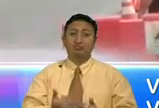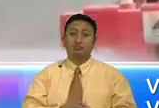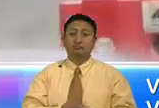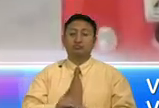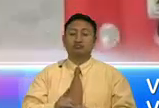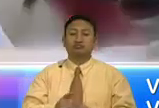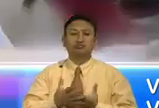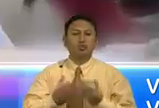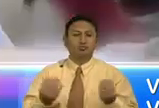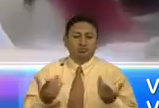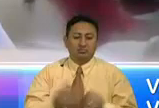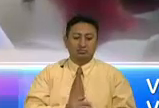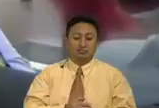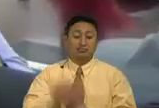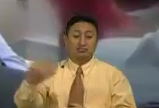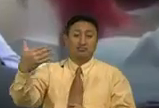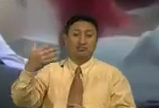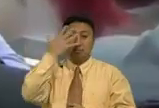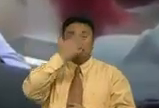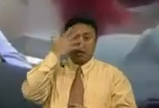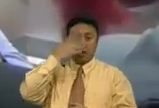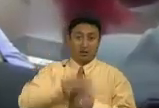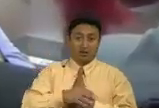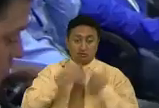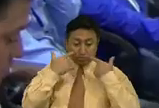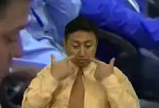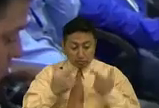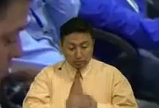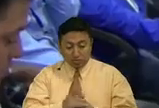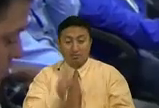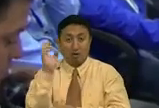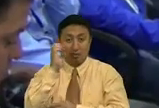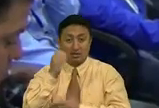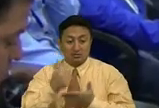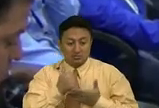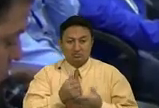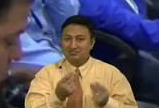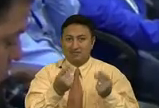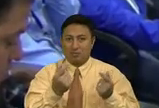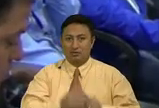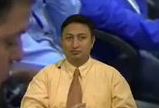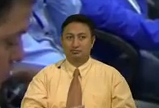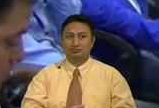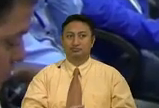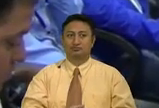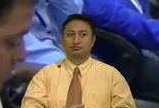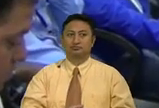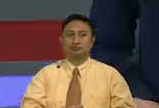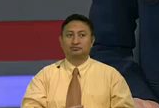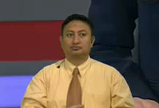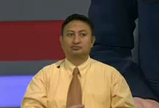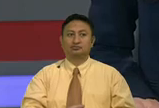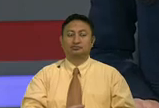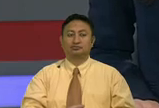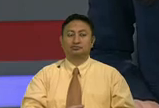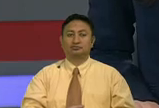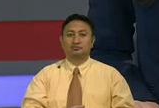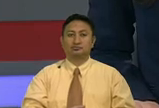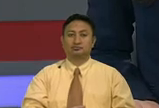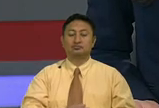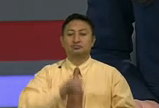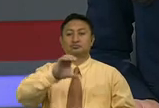soluciones, la alcaldía de Esmeraldas también se encuentra atenta al protocolo de emergencia humanitaria, informó Javier Rosero. Y en